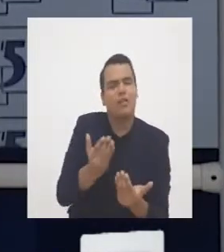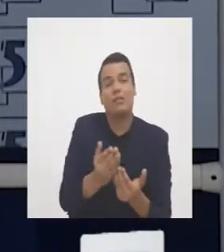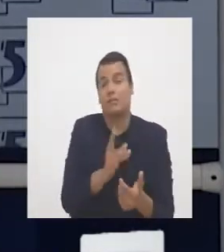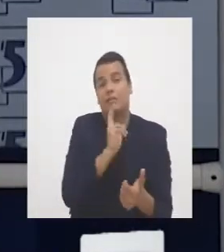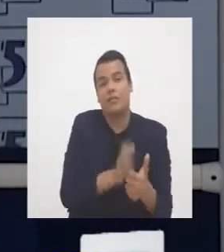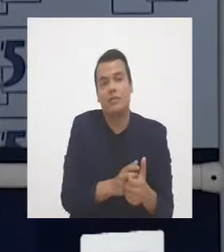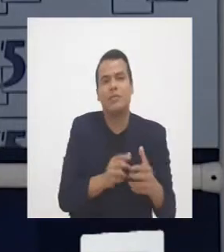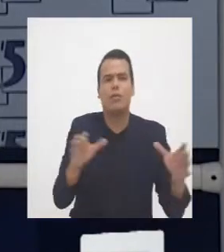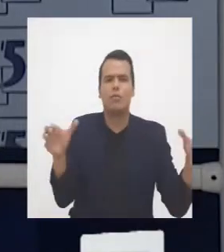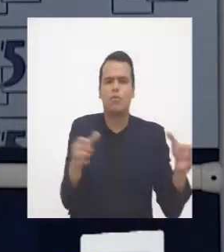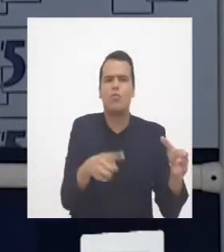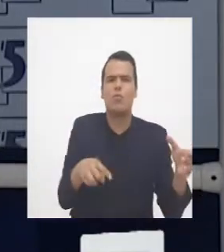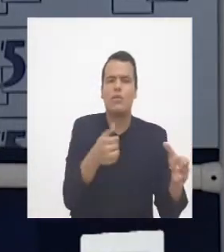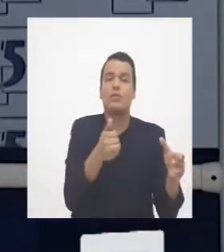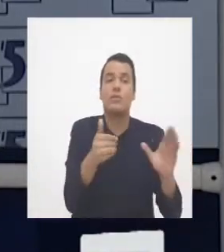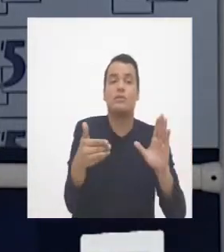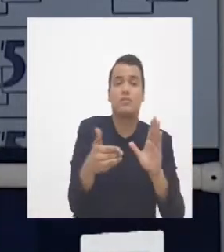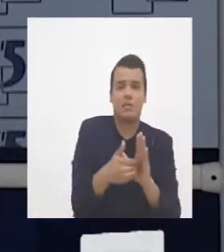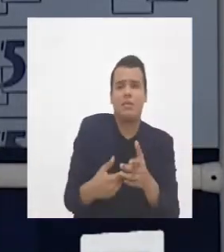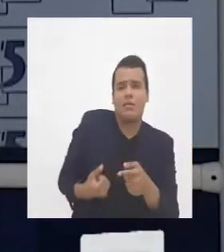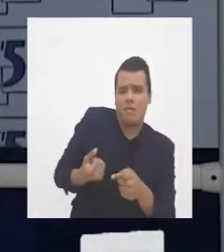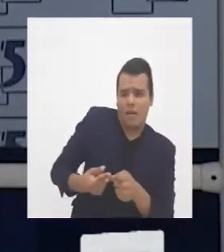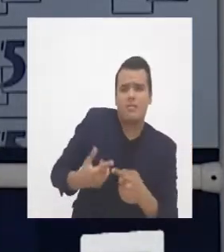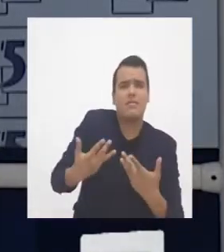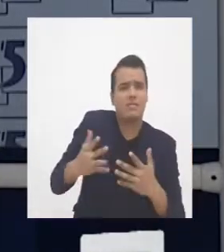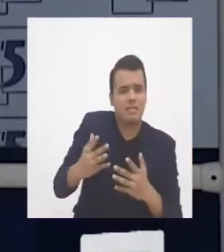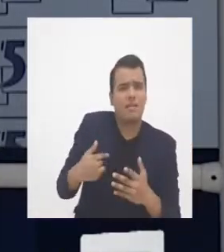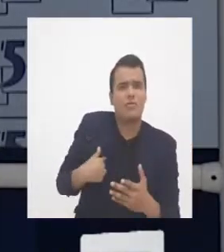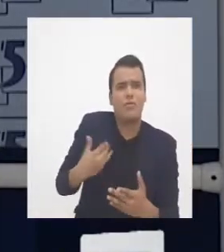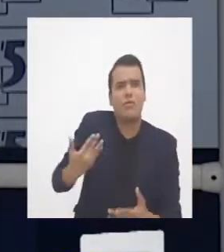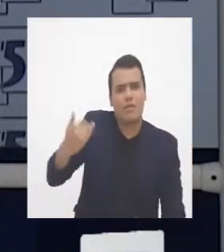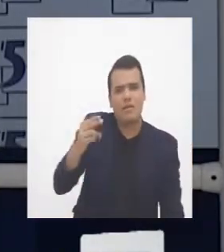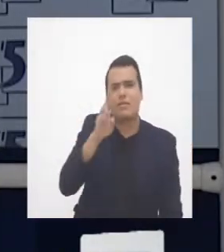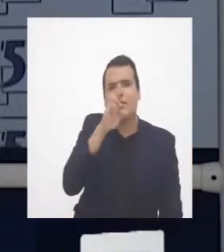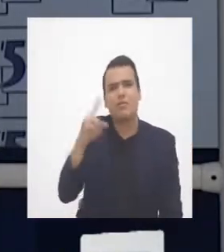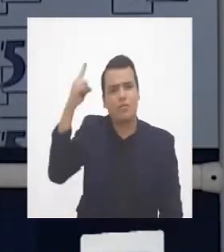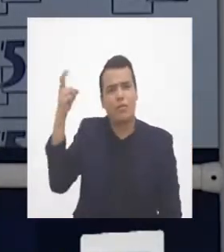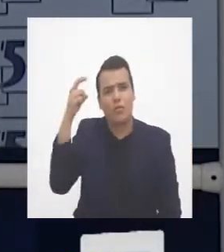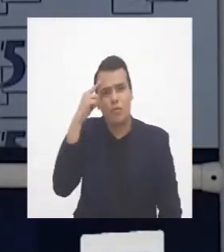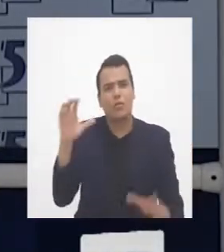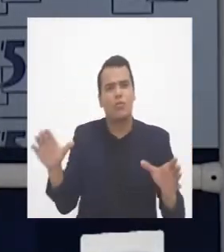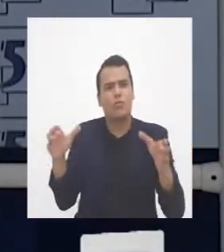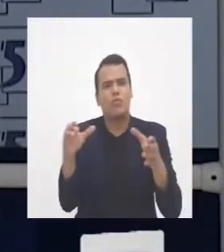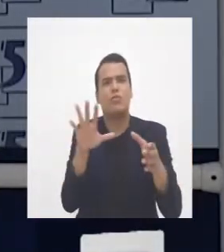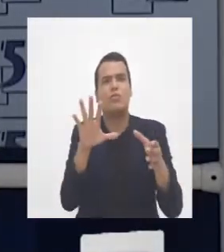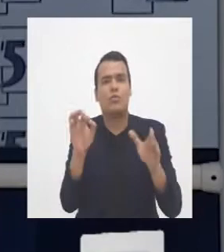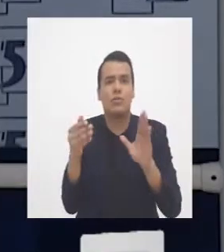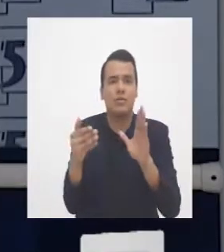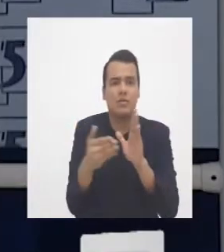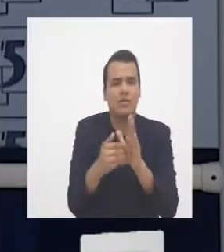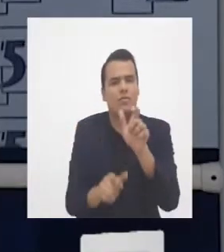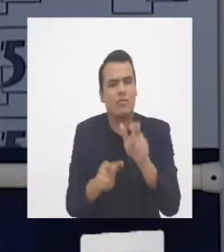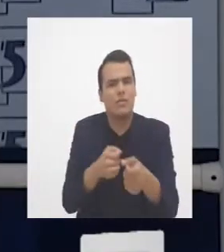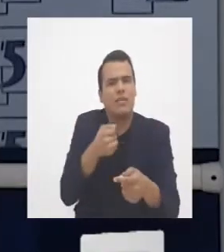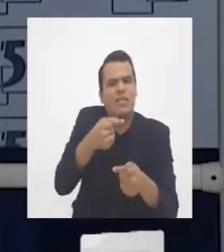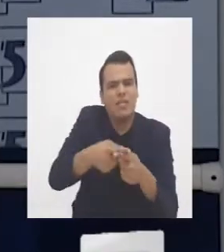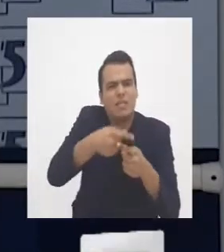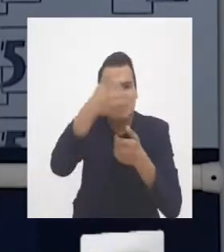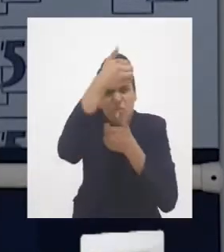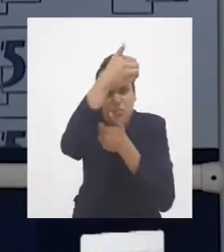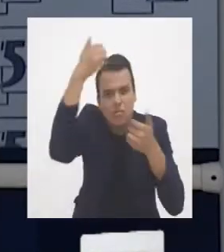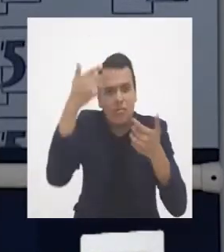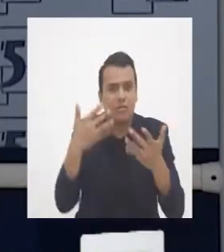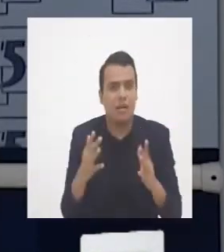suena difícil, pero es solo para 10.000 jóvenes. Y ya tuve la oportunidad de hacerlo en el gobierno nacional para 50.000